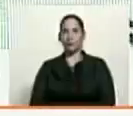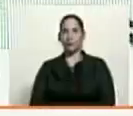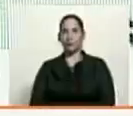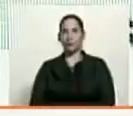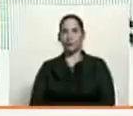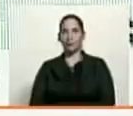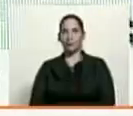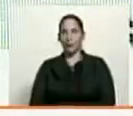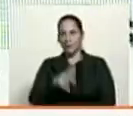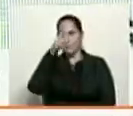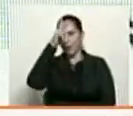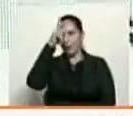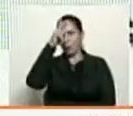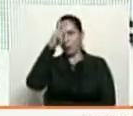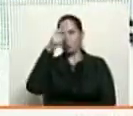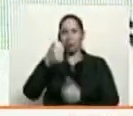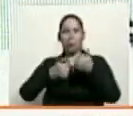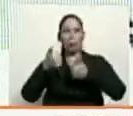de Falcón,